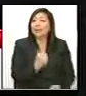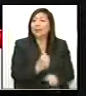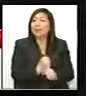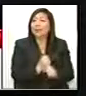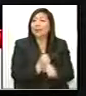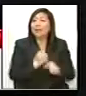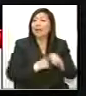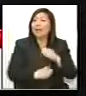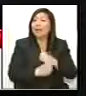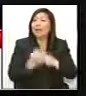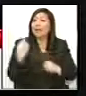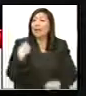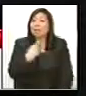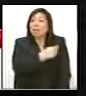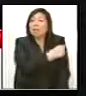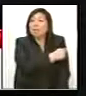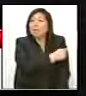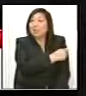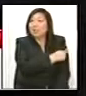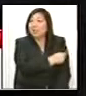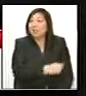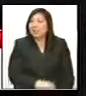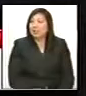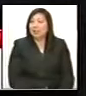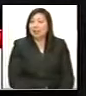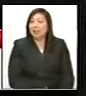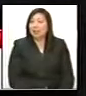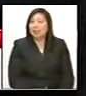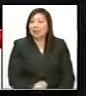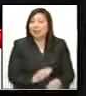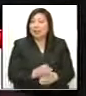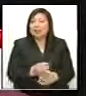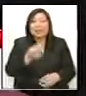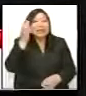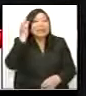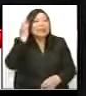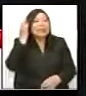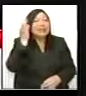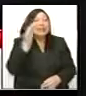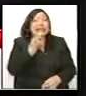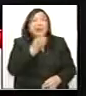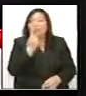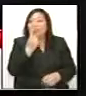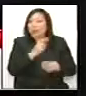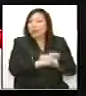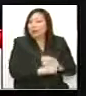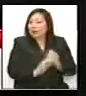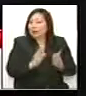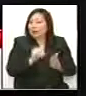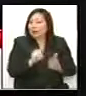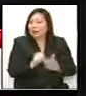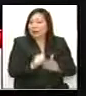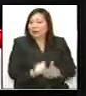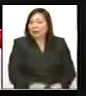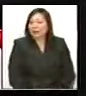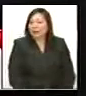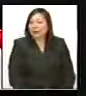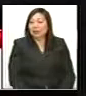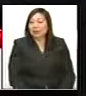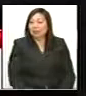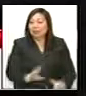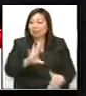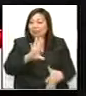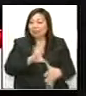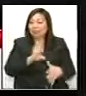hizo el año pasado en vacunación. El año pasado, ustedes recuerdan, llegó el sarampión al Perú. Y es el único país de todos los de la región, de Sudamérica,